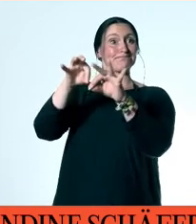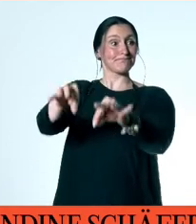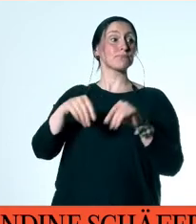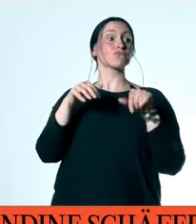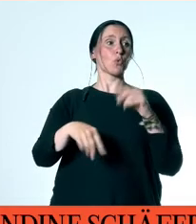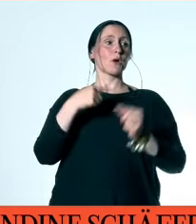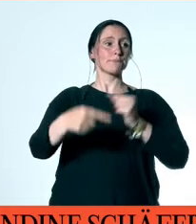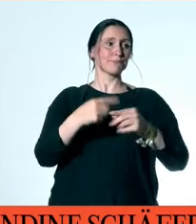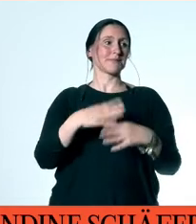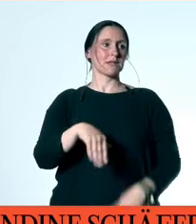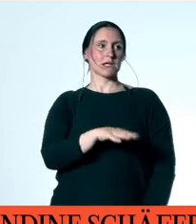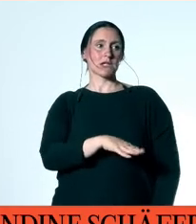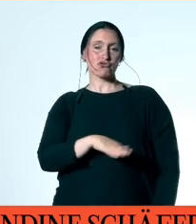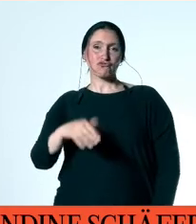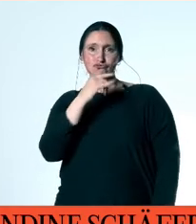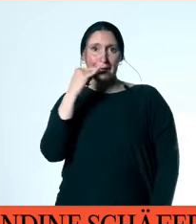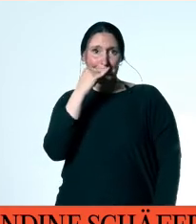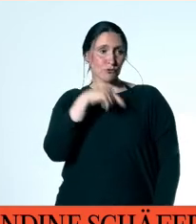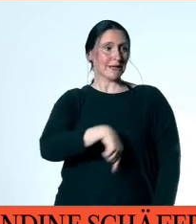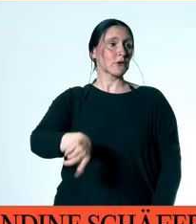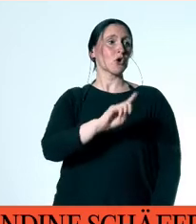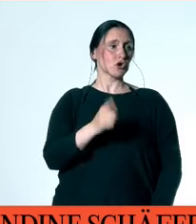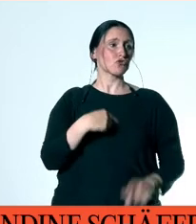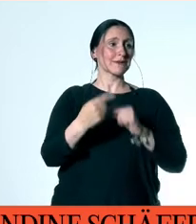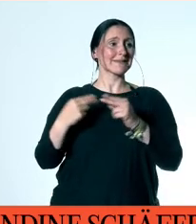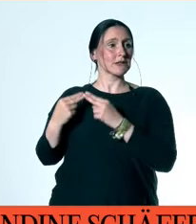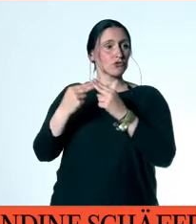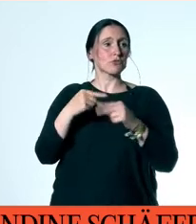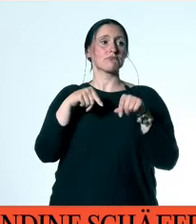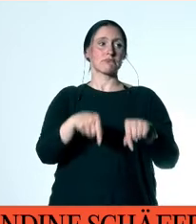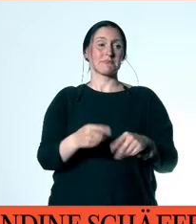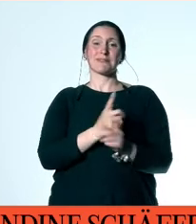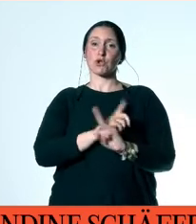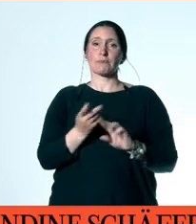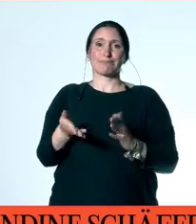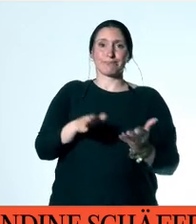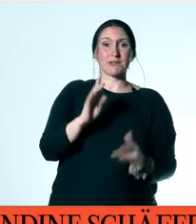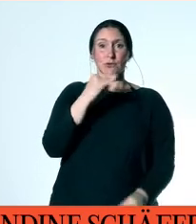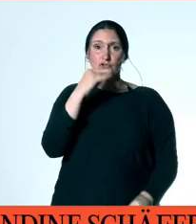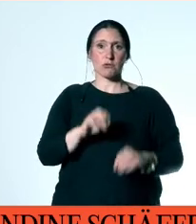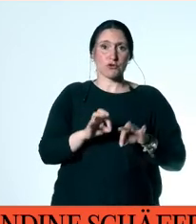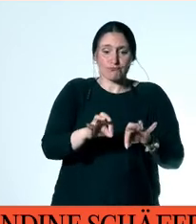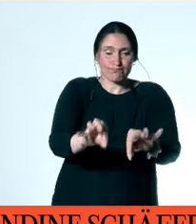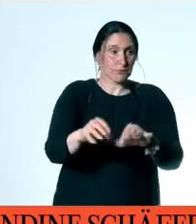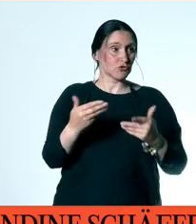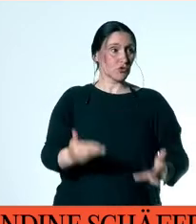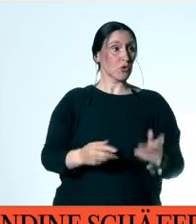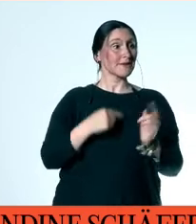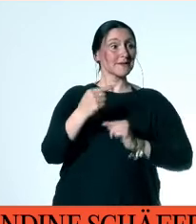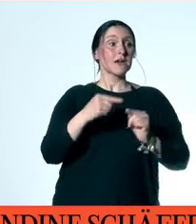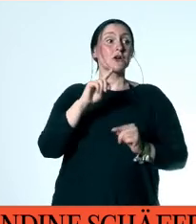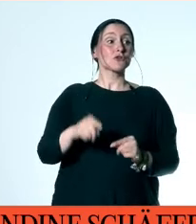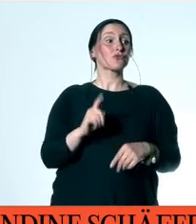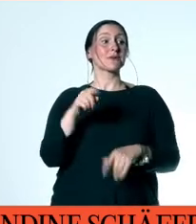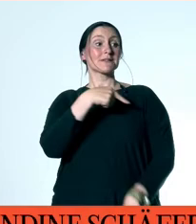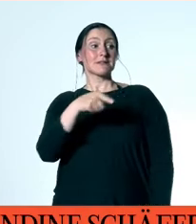singen. Also die Erwachsenen müssen den Kindern diese Tradition vermitteln, damit sie weiterleben kann. Wir wollen aber auch nicht nur,